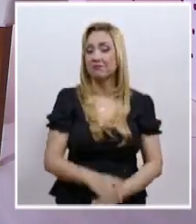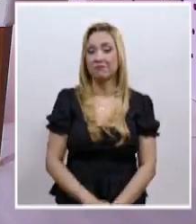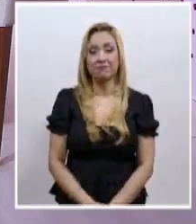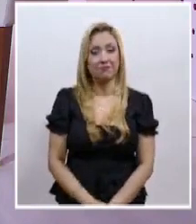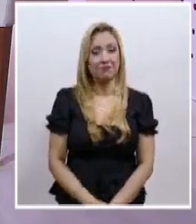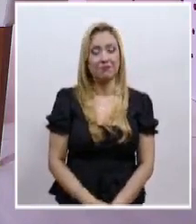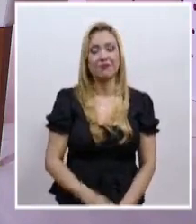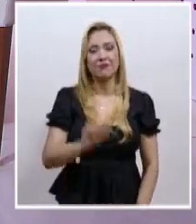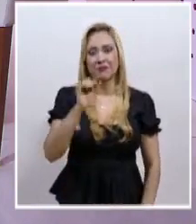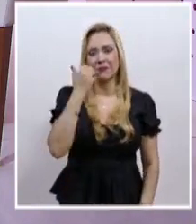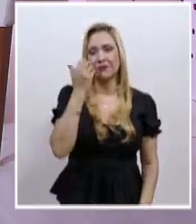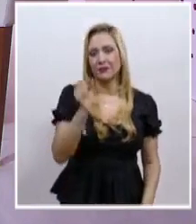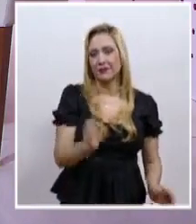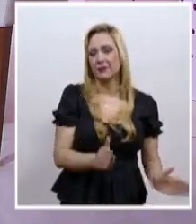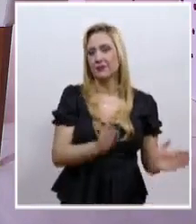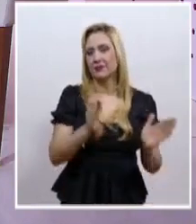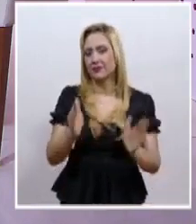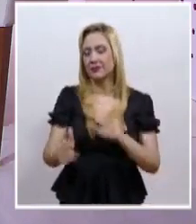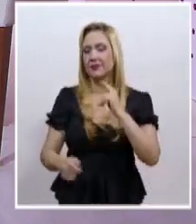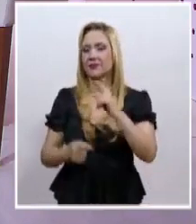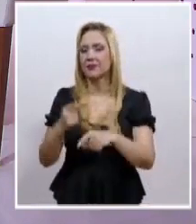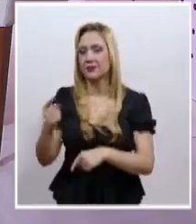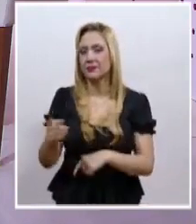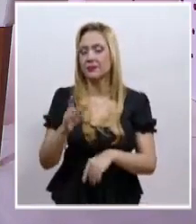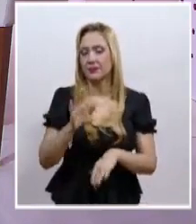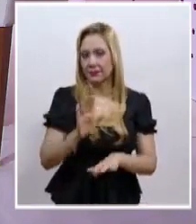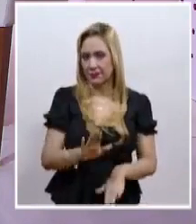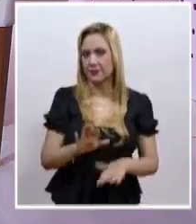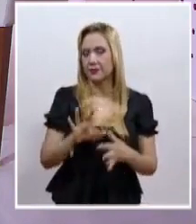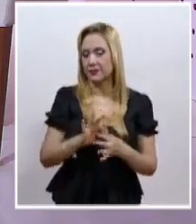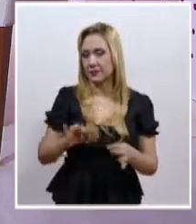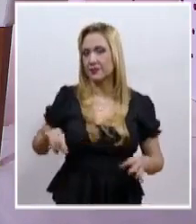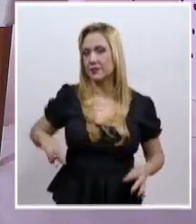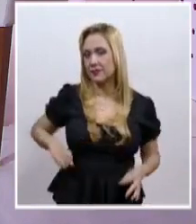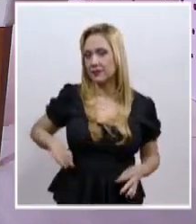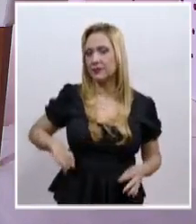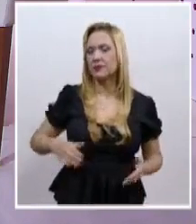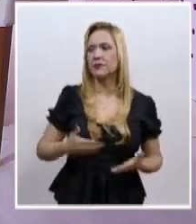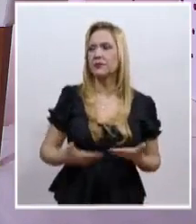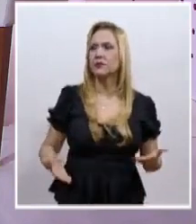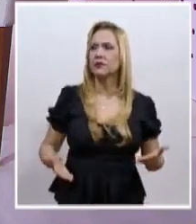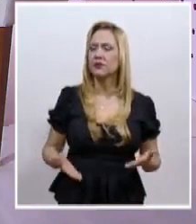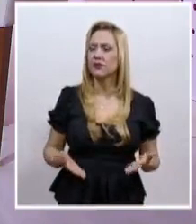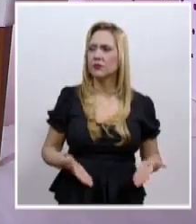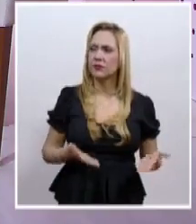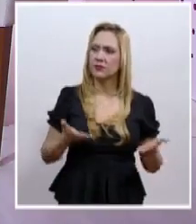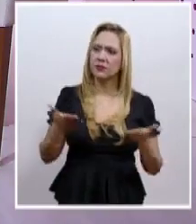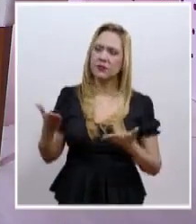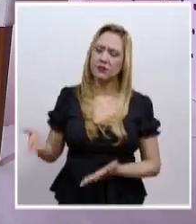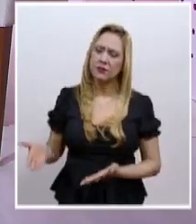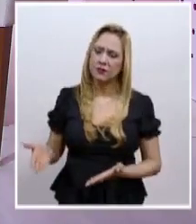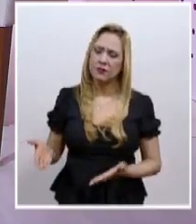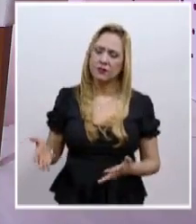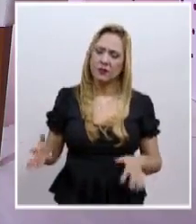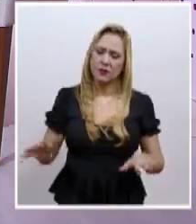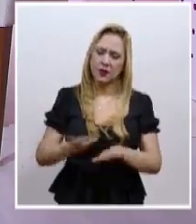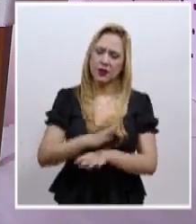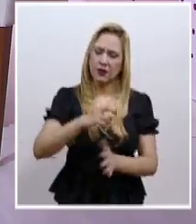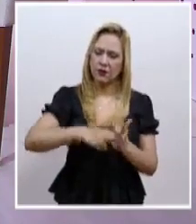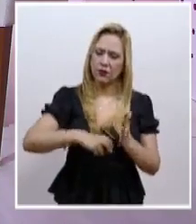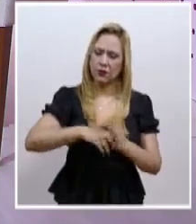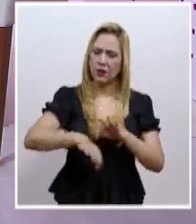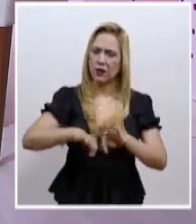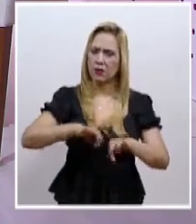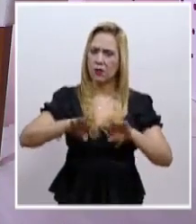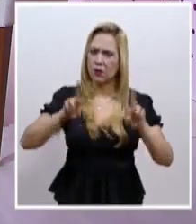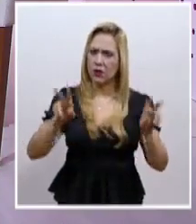esto me gustaría que ahondaras en la siguiente intervención. Claro, creo que con gusto. es interesante. Y bueno, volviendo con el tema de la reforma laboral, Joyce,